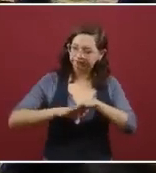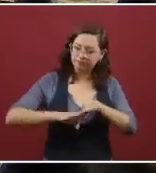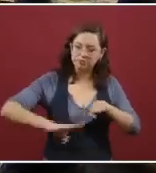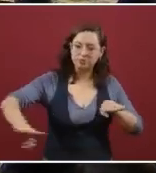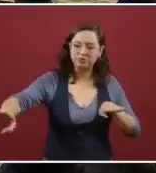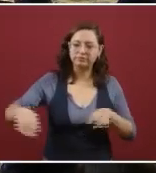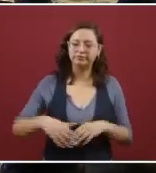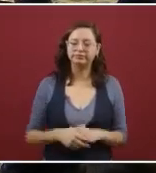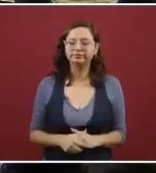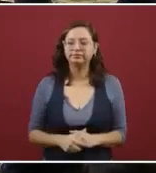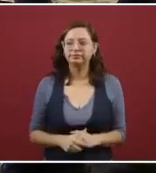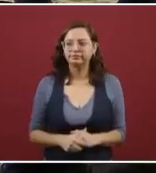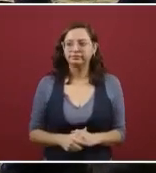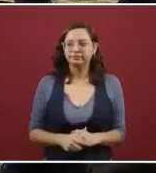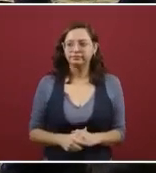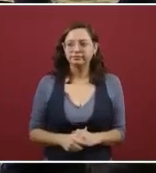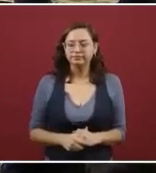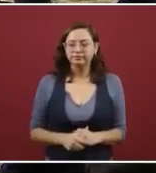sigue, por favor.